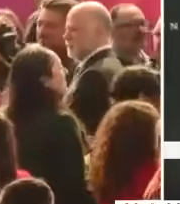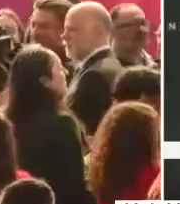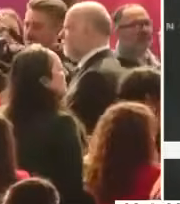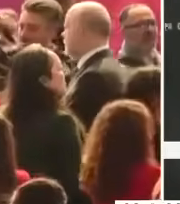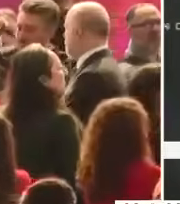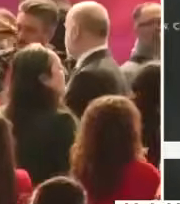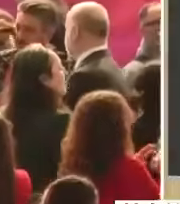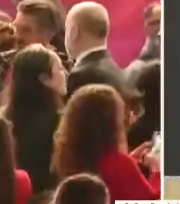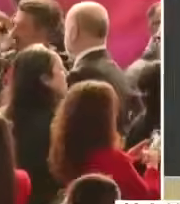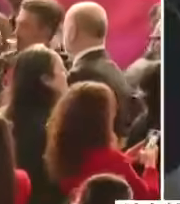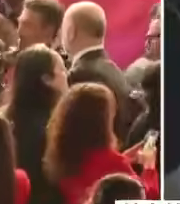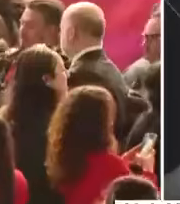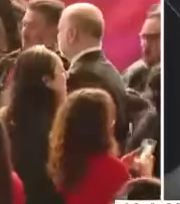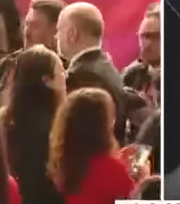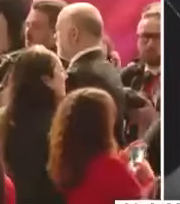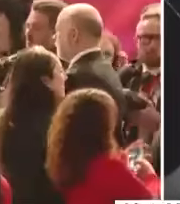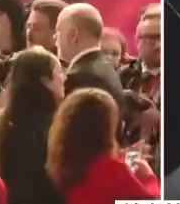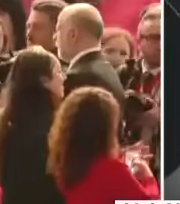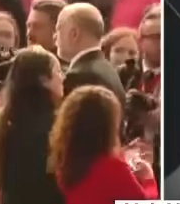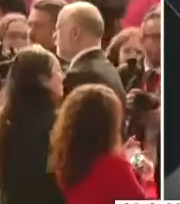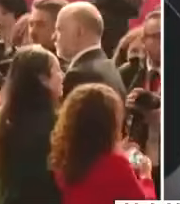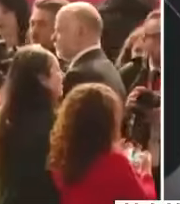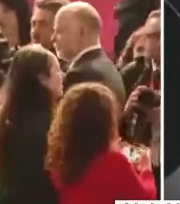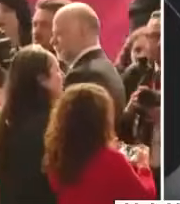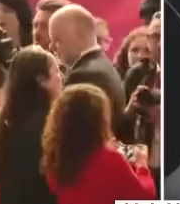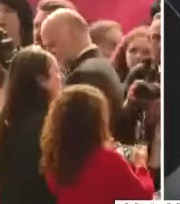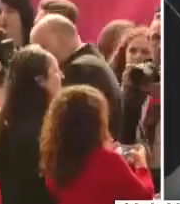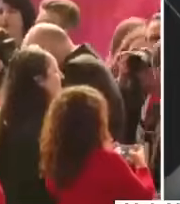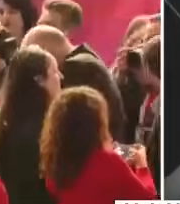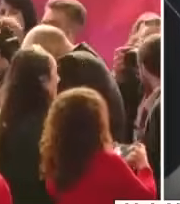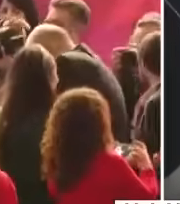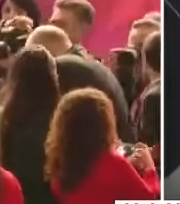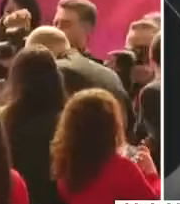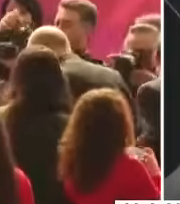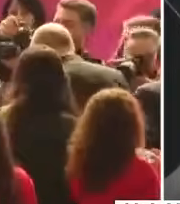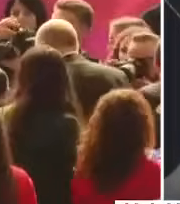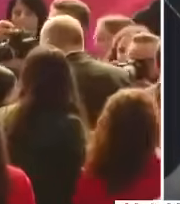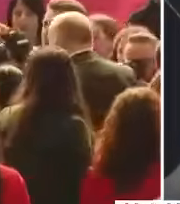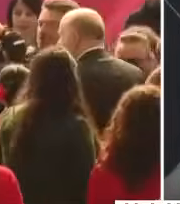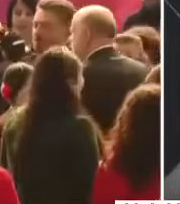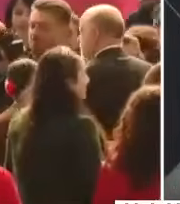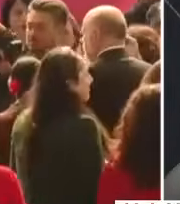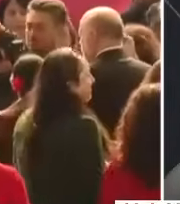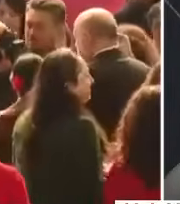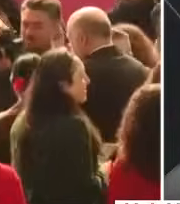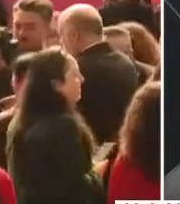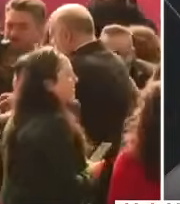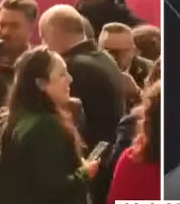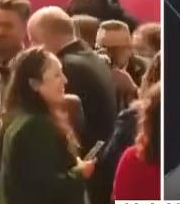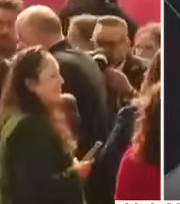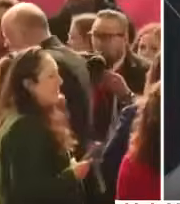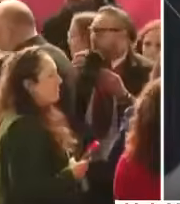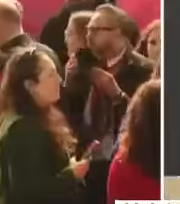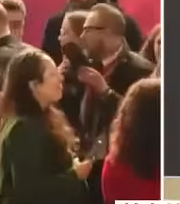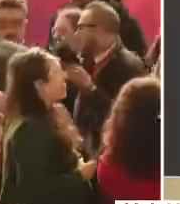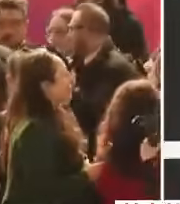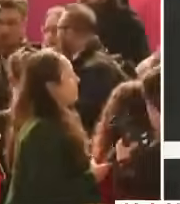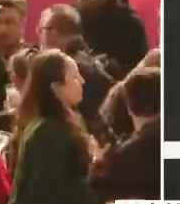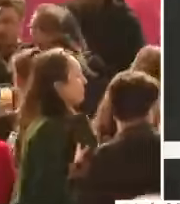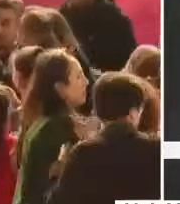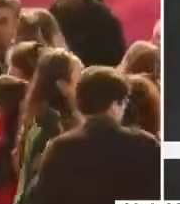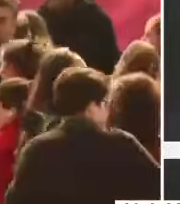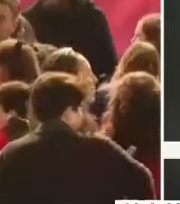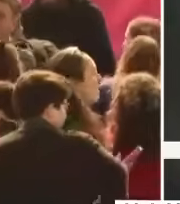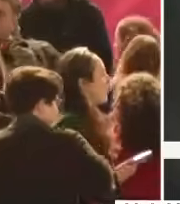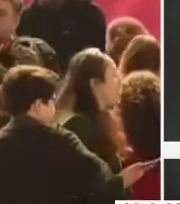todos 4 días de celebraciones, 2 irrenunciables, lunes y martes, pero se alarga entonces el fin de semana a celebrar